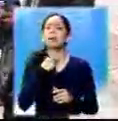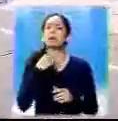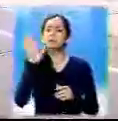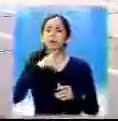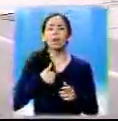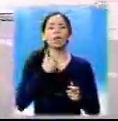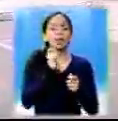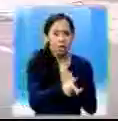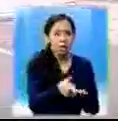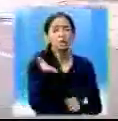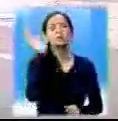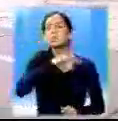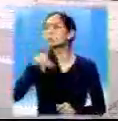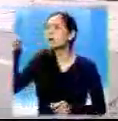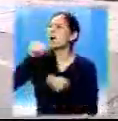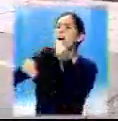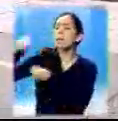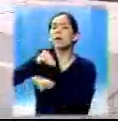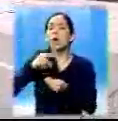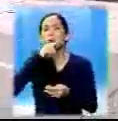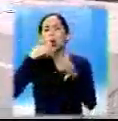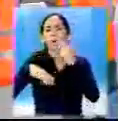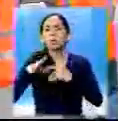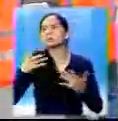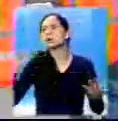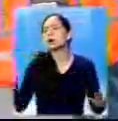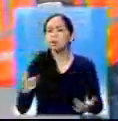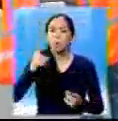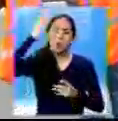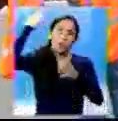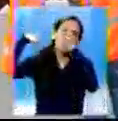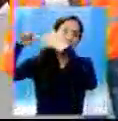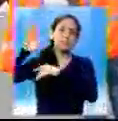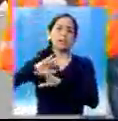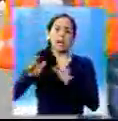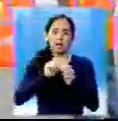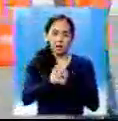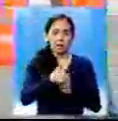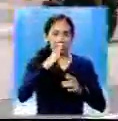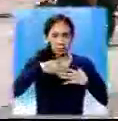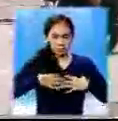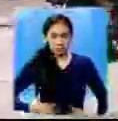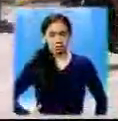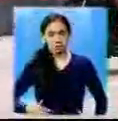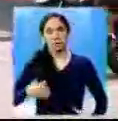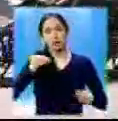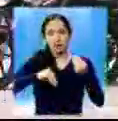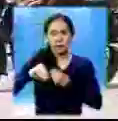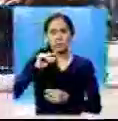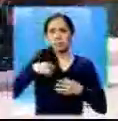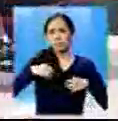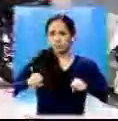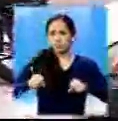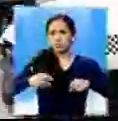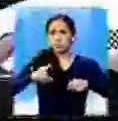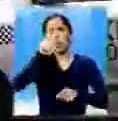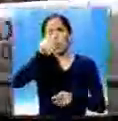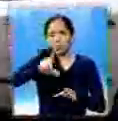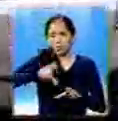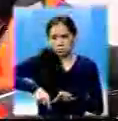y desconfianza en las autoridades, como ya sucediera una vez, además de estar inconformes con transitar solo en un